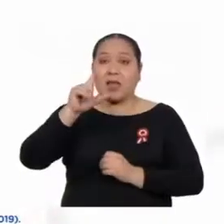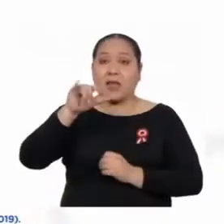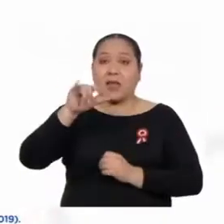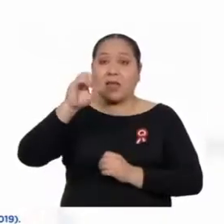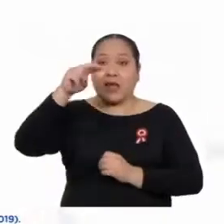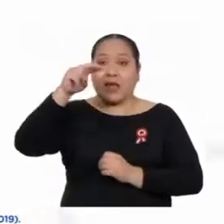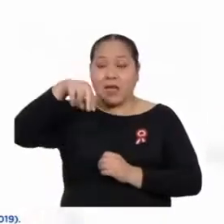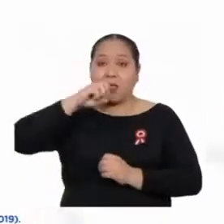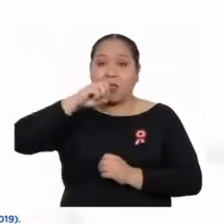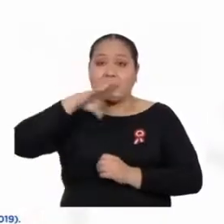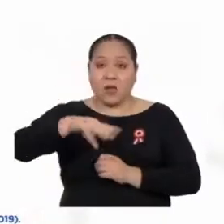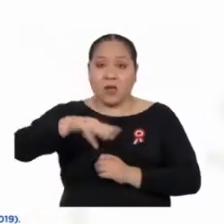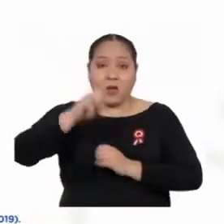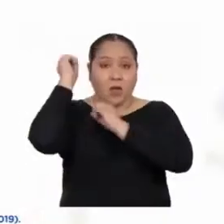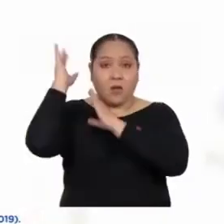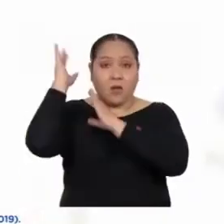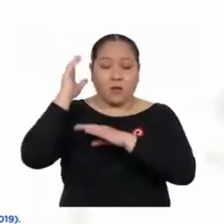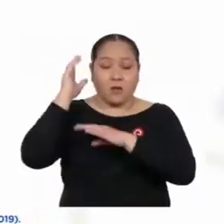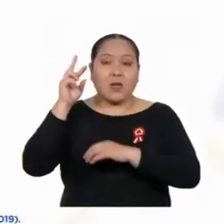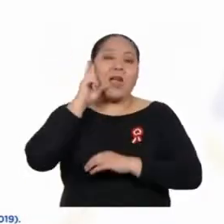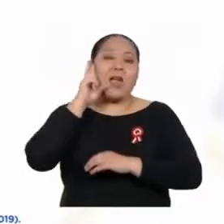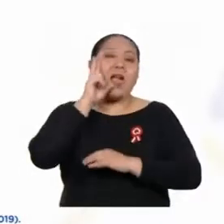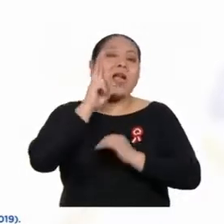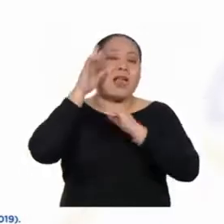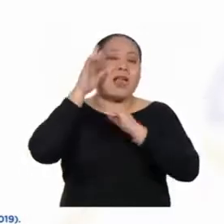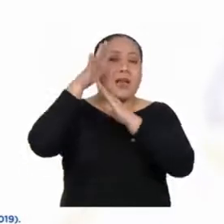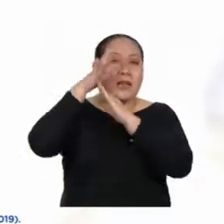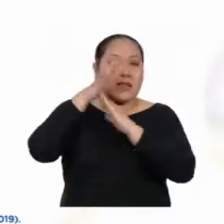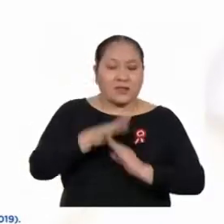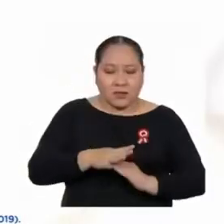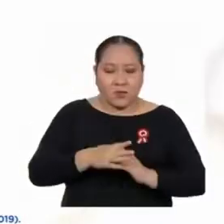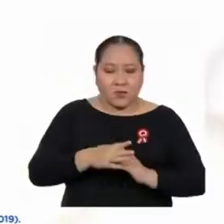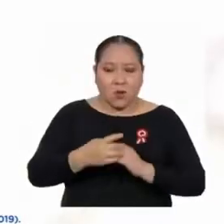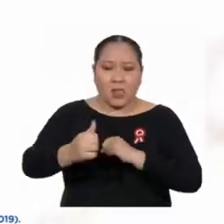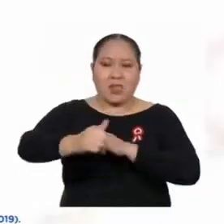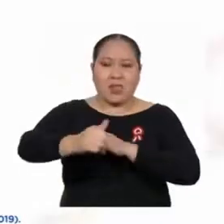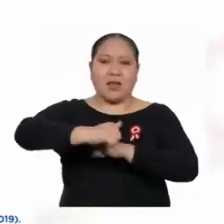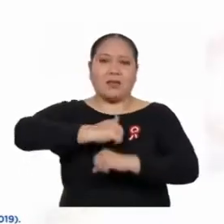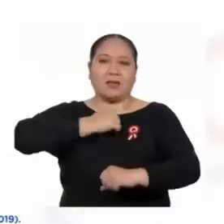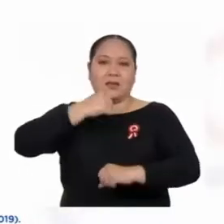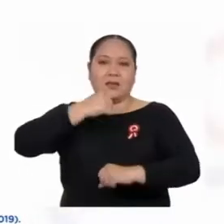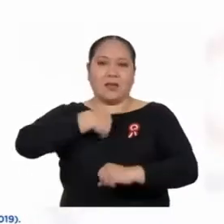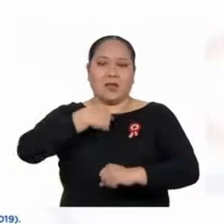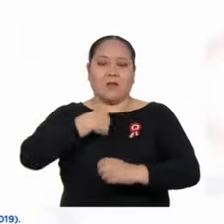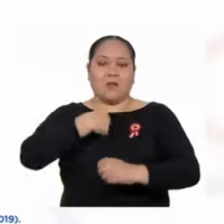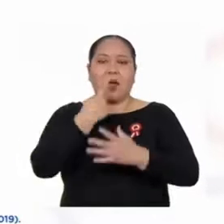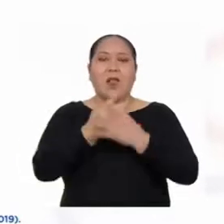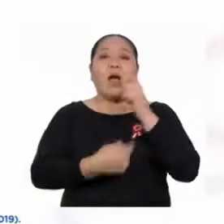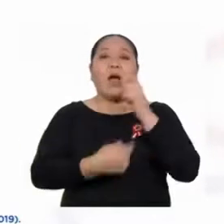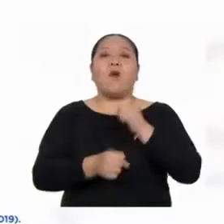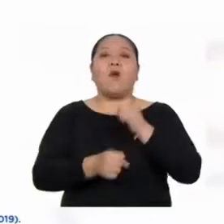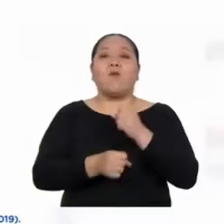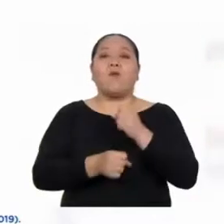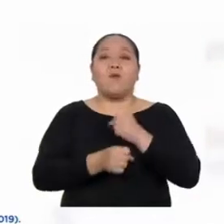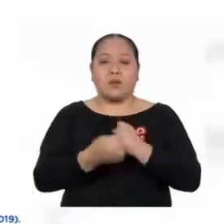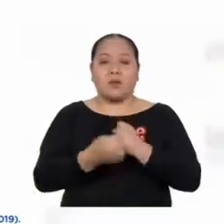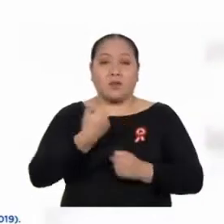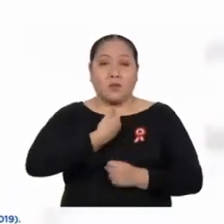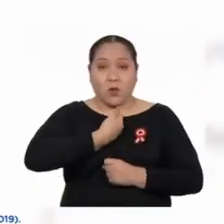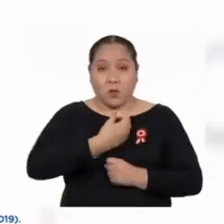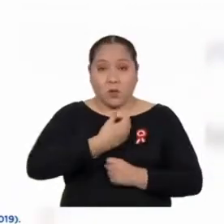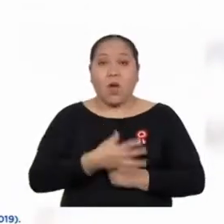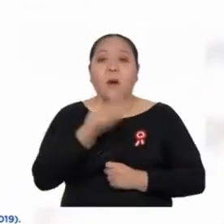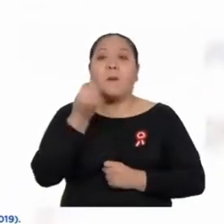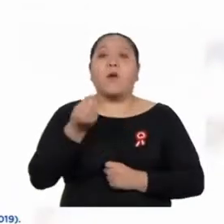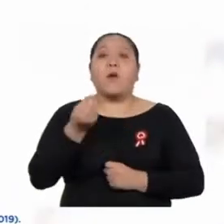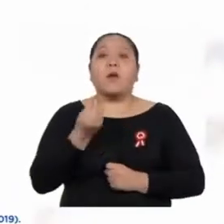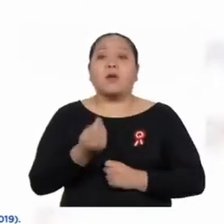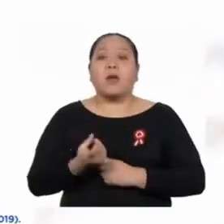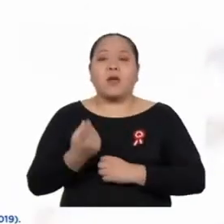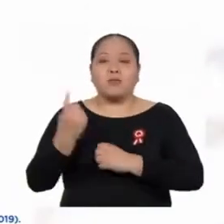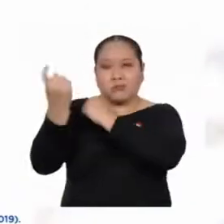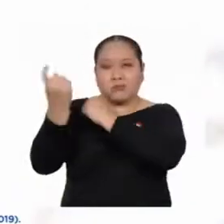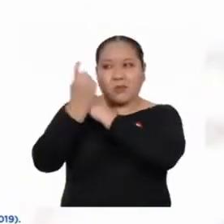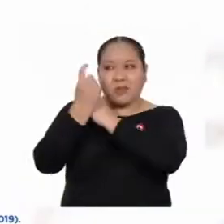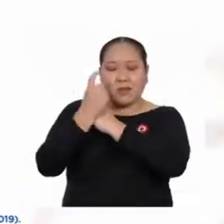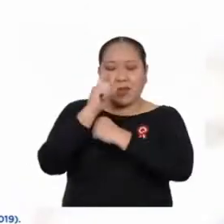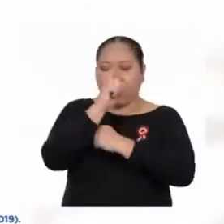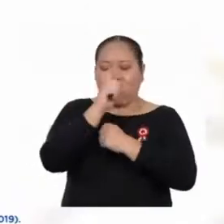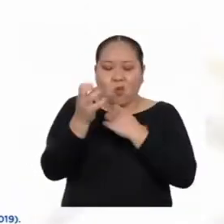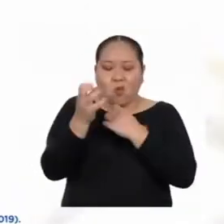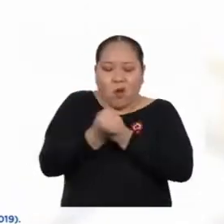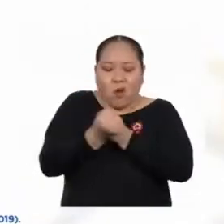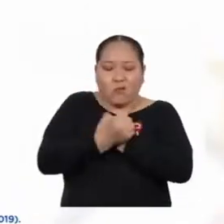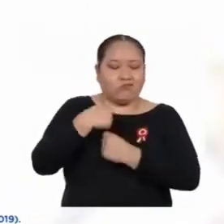El racismo afecta a algo fundamental, la confianza en uno mismo, porque enseña a no